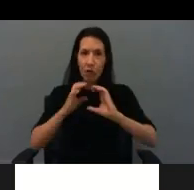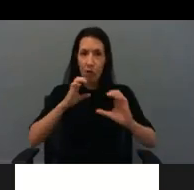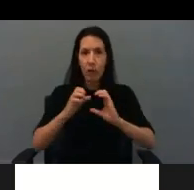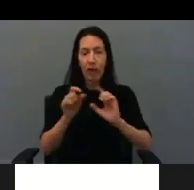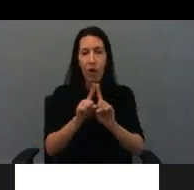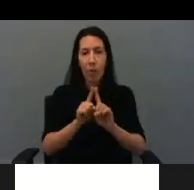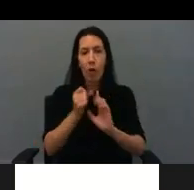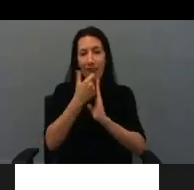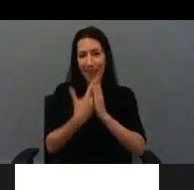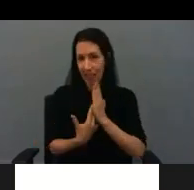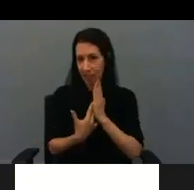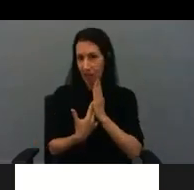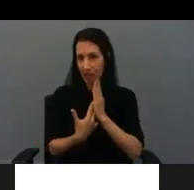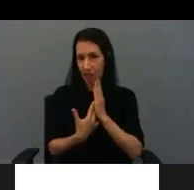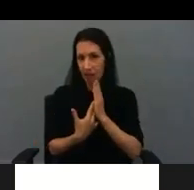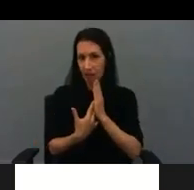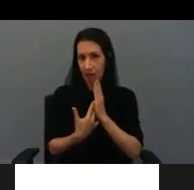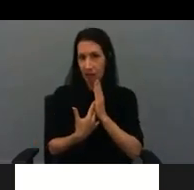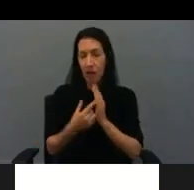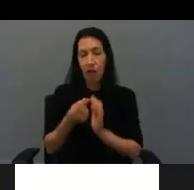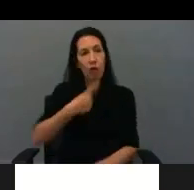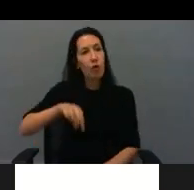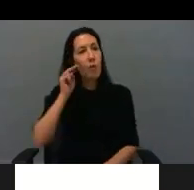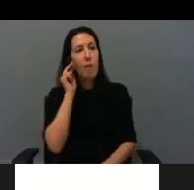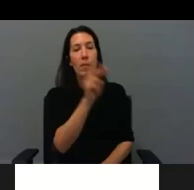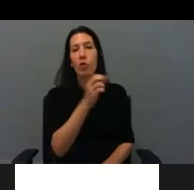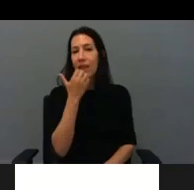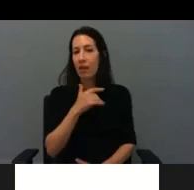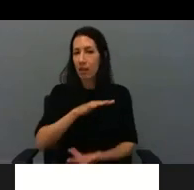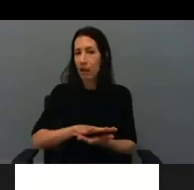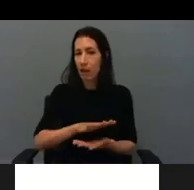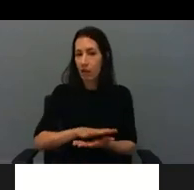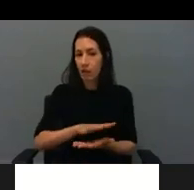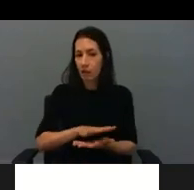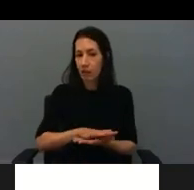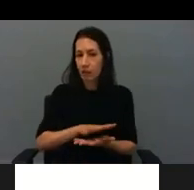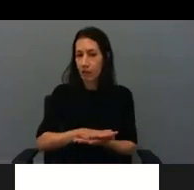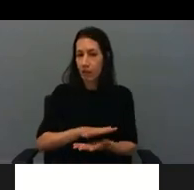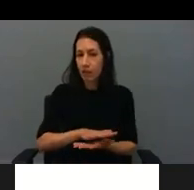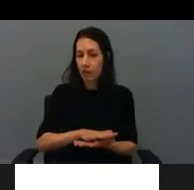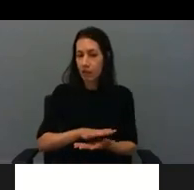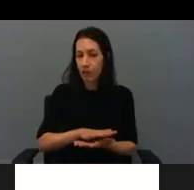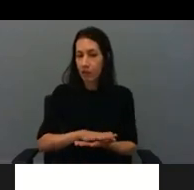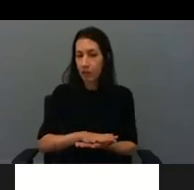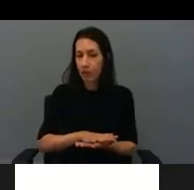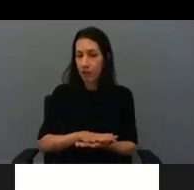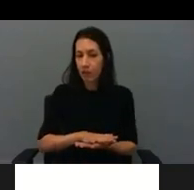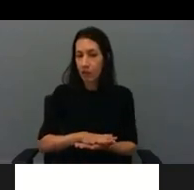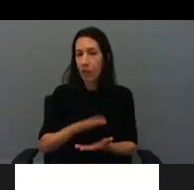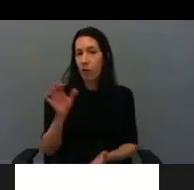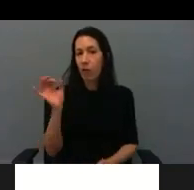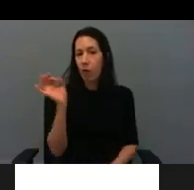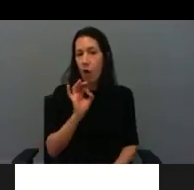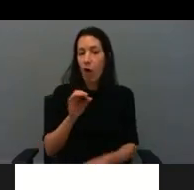vemos porque se queda tranquila o sonríe con esta sonrisita que a veces nos echa.